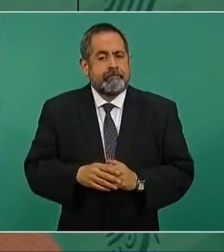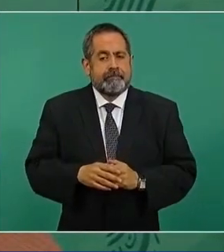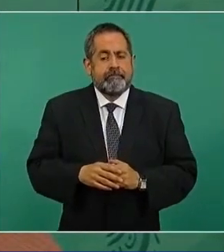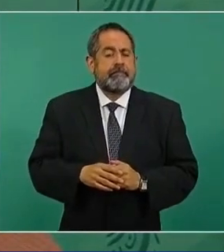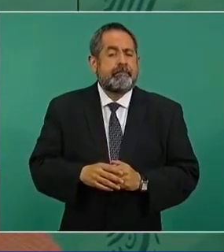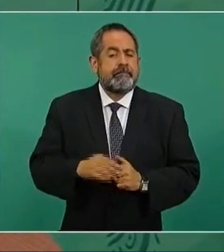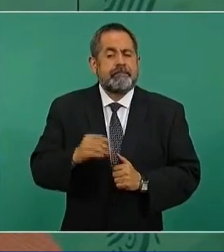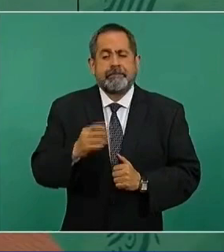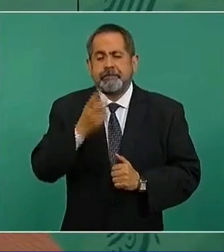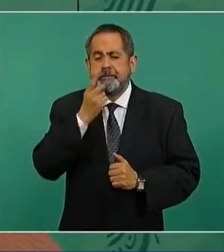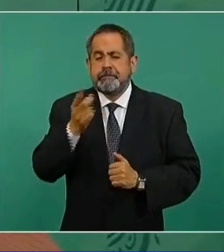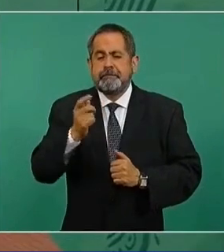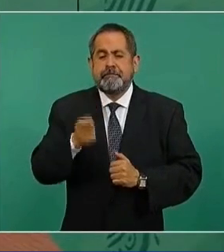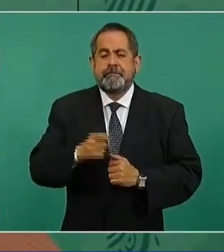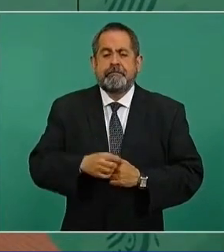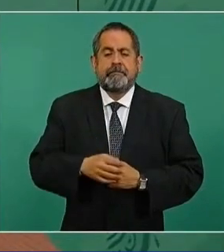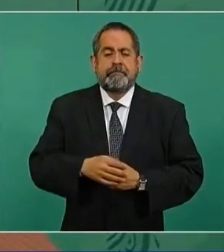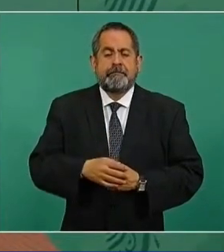de que